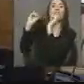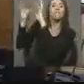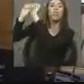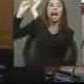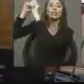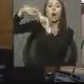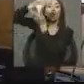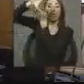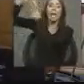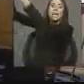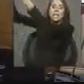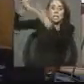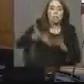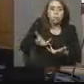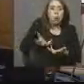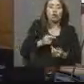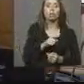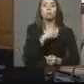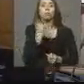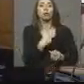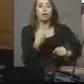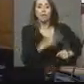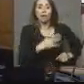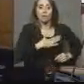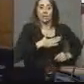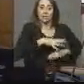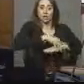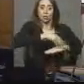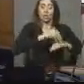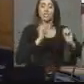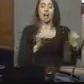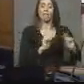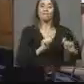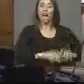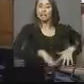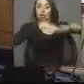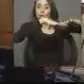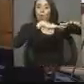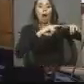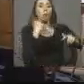basura. Porque no les alcanza, no les alcanza.